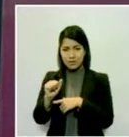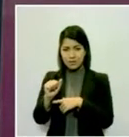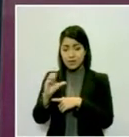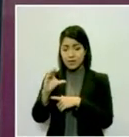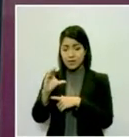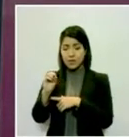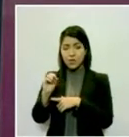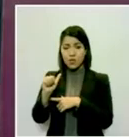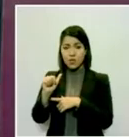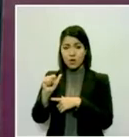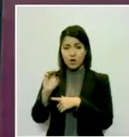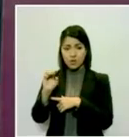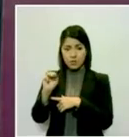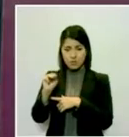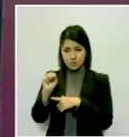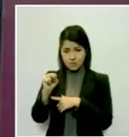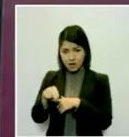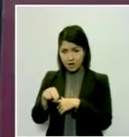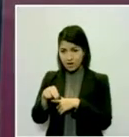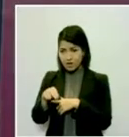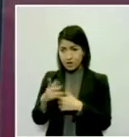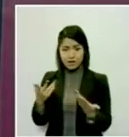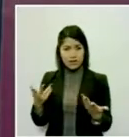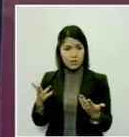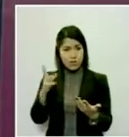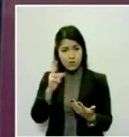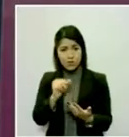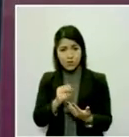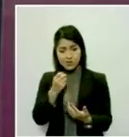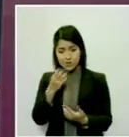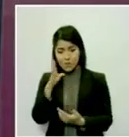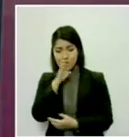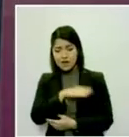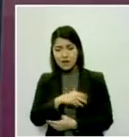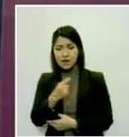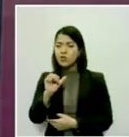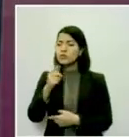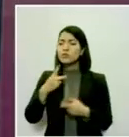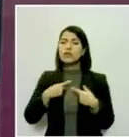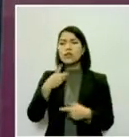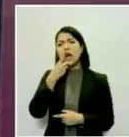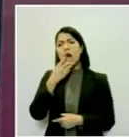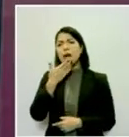Cualcomán. Y hay quien las justifica. Pues no.